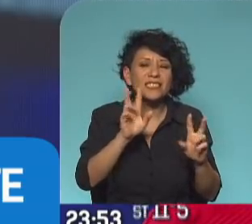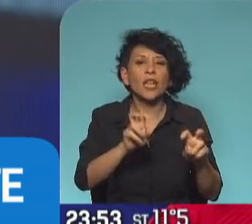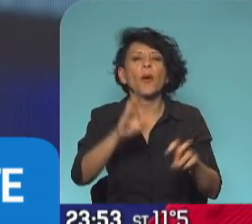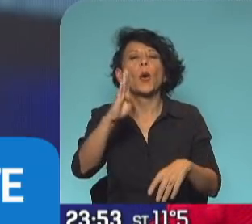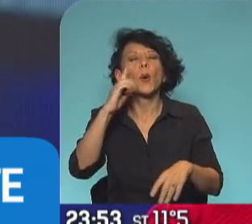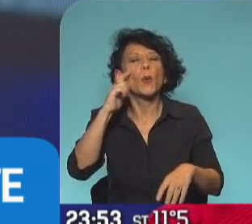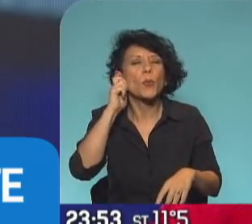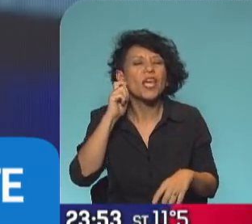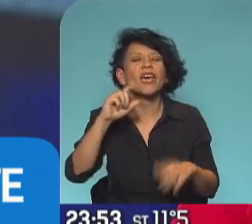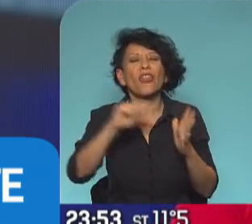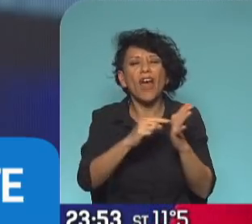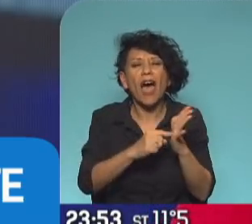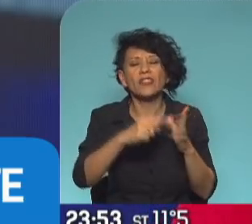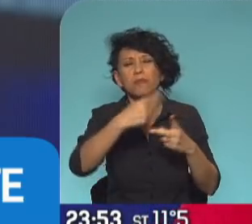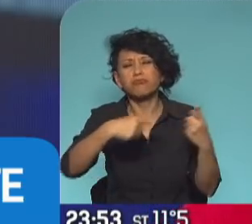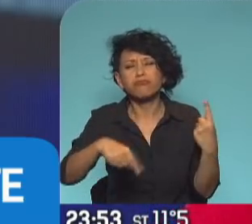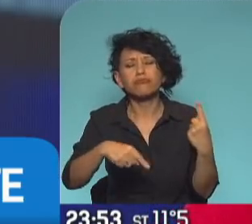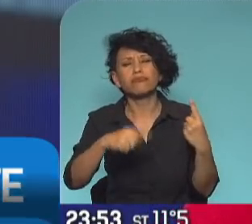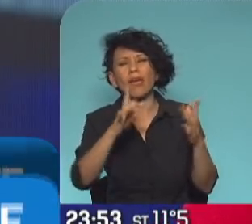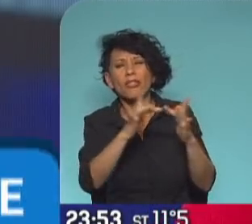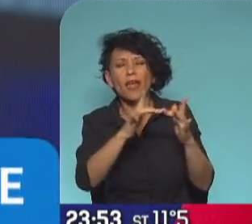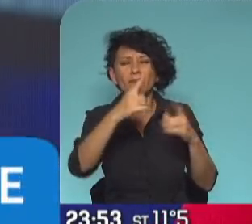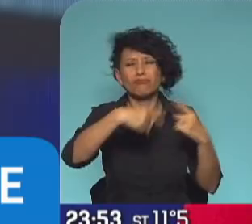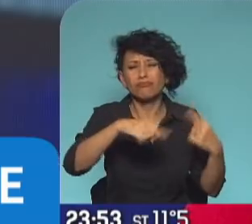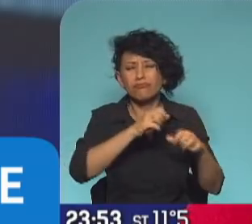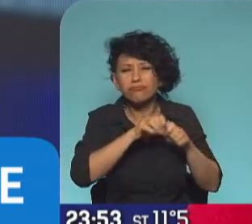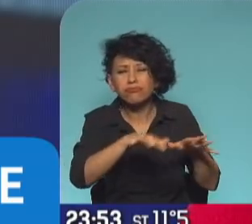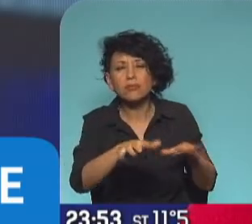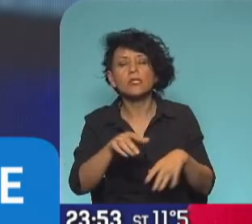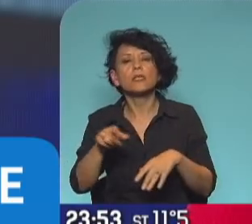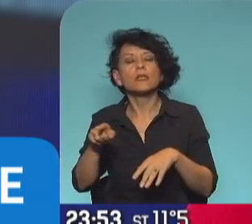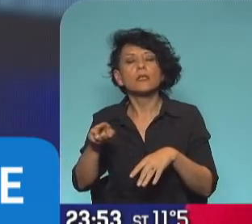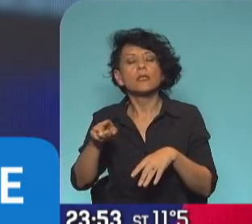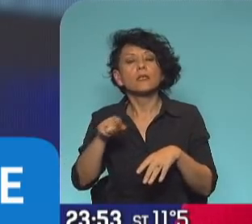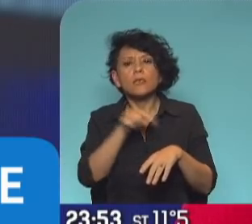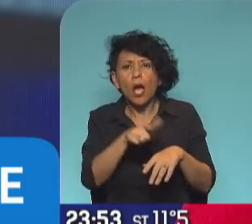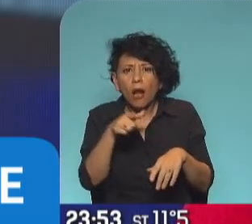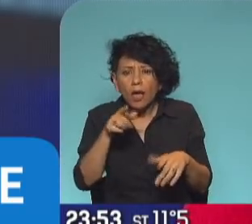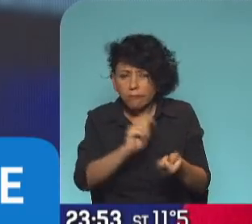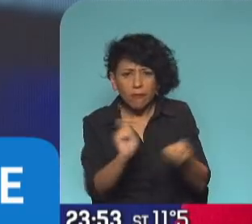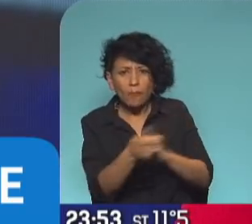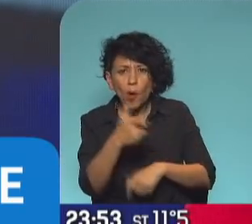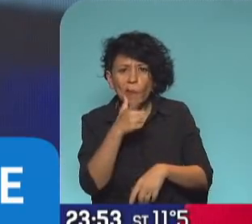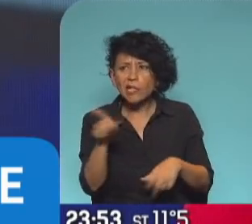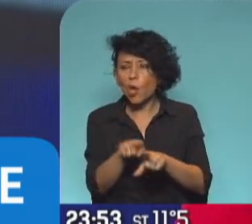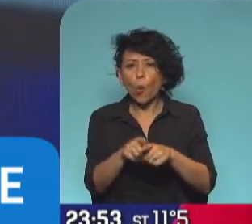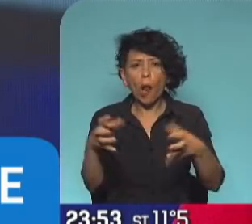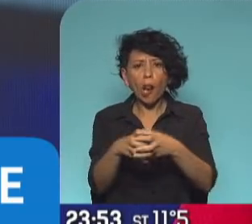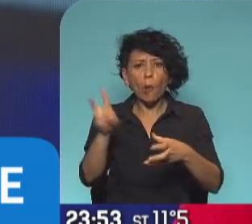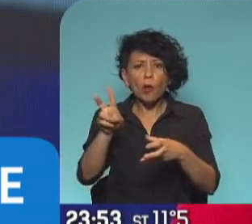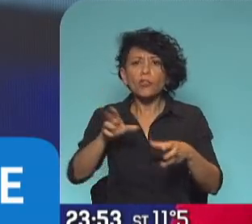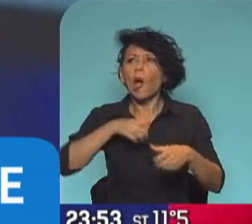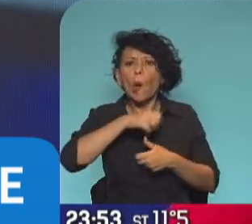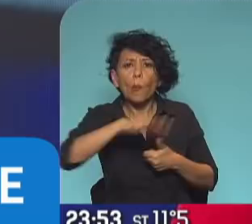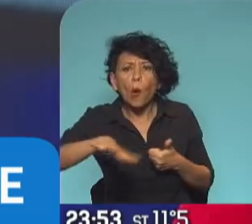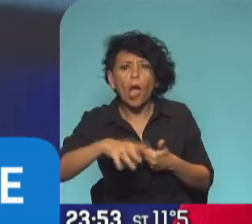elementos, y ahora Macri hace una campaña, me atrevería a decir casi peronista, yendo pueblo por pueblo, juntando gente